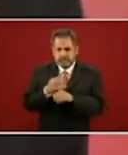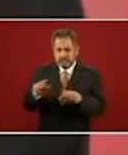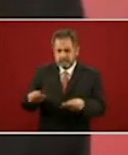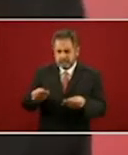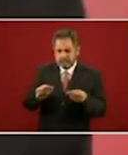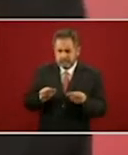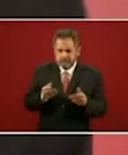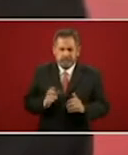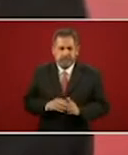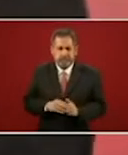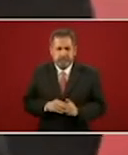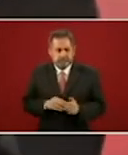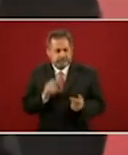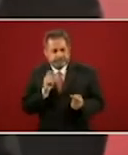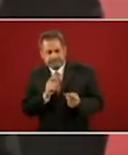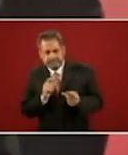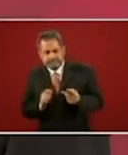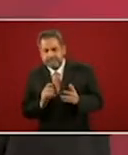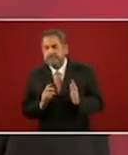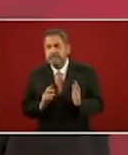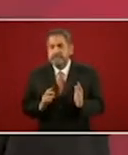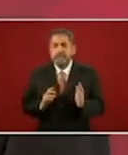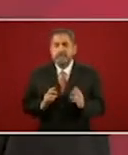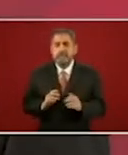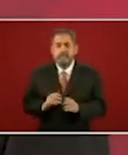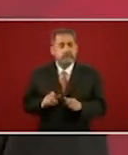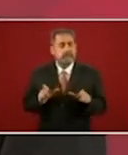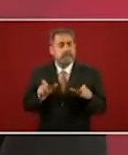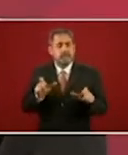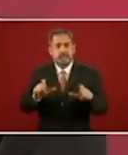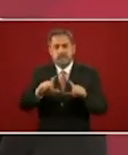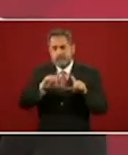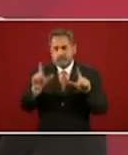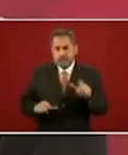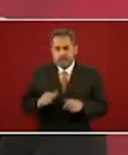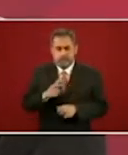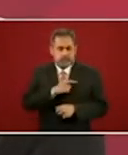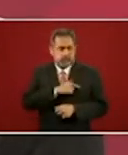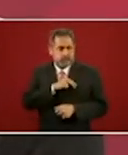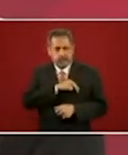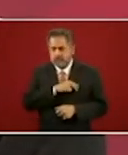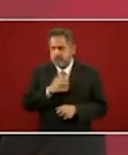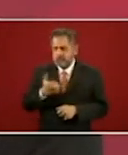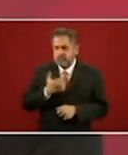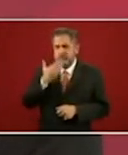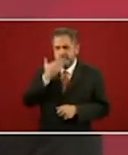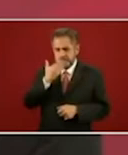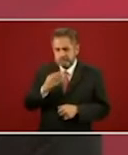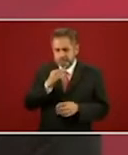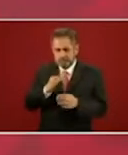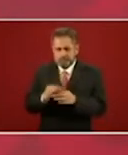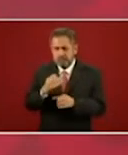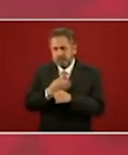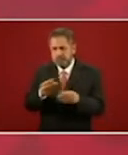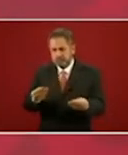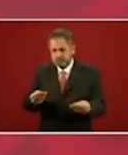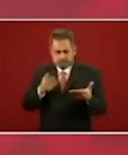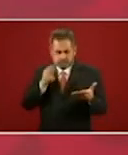información de que la Guardia Nacional ha actuado bien, esa es mi